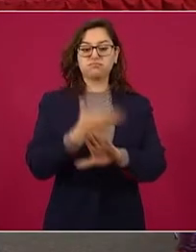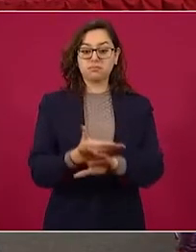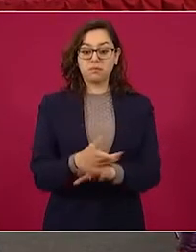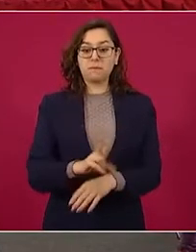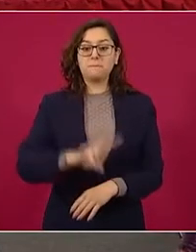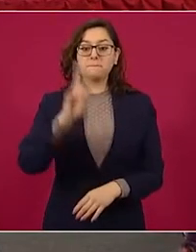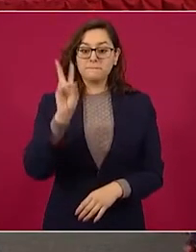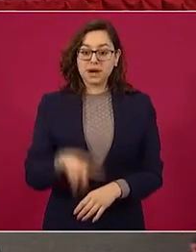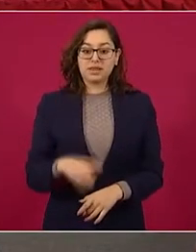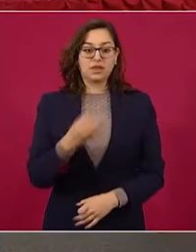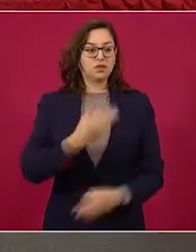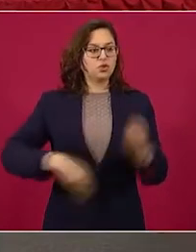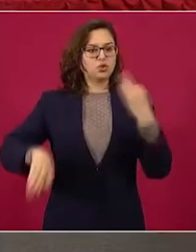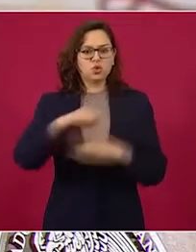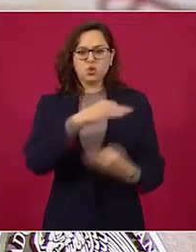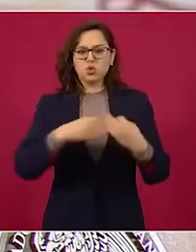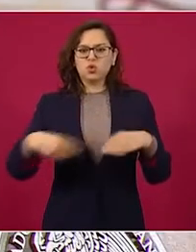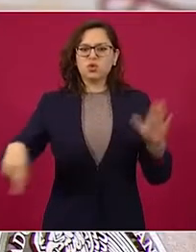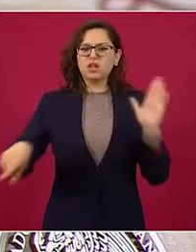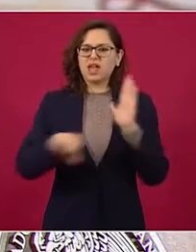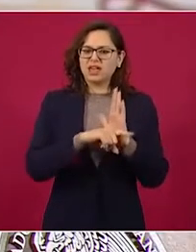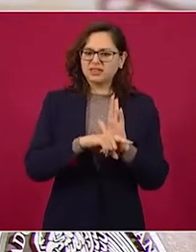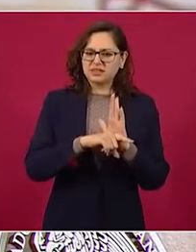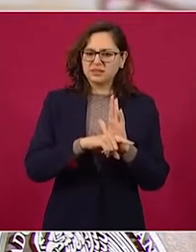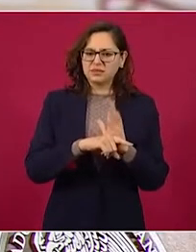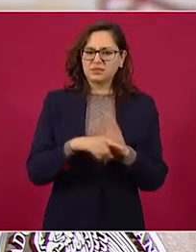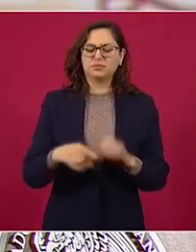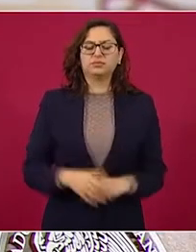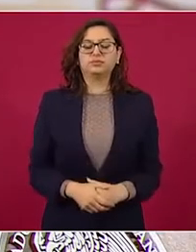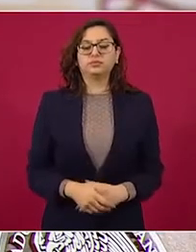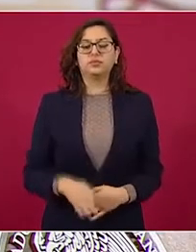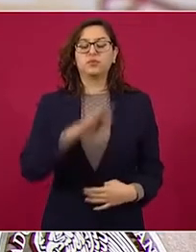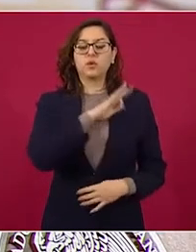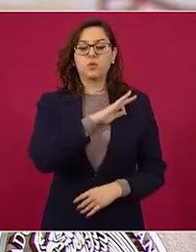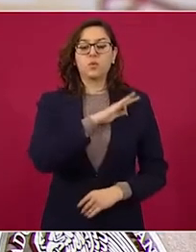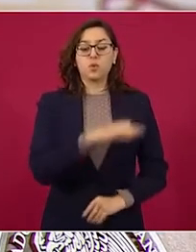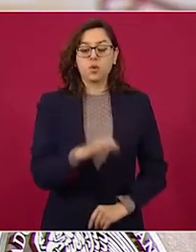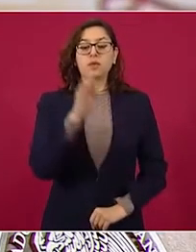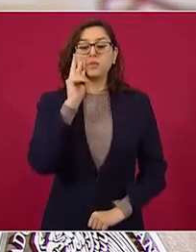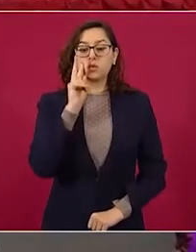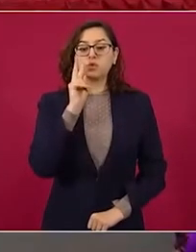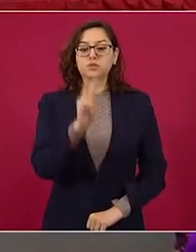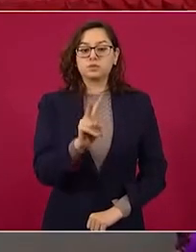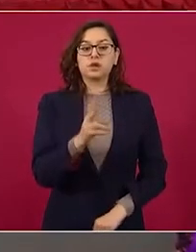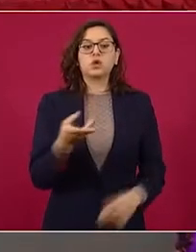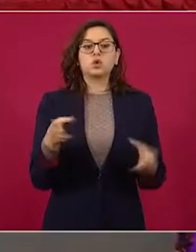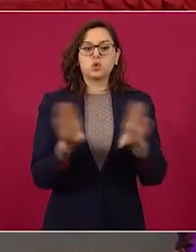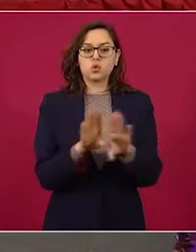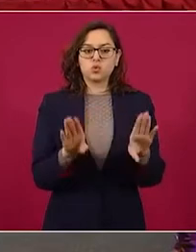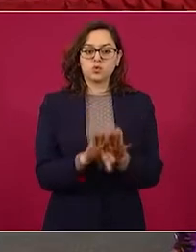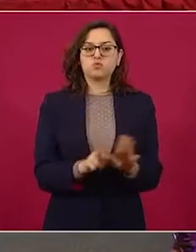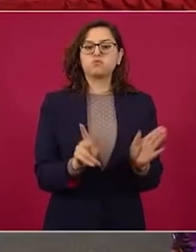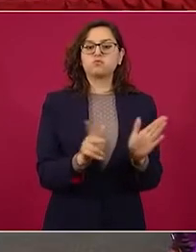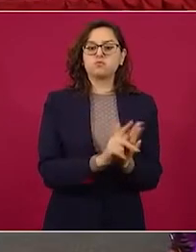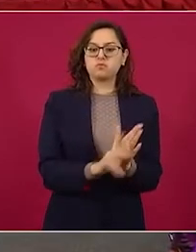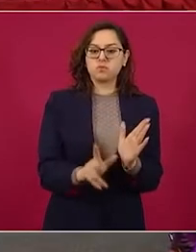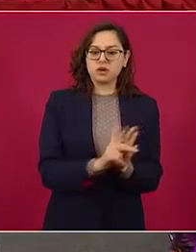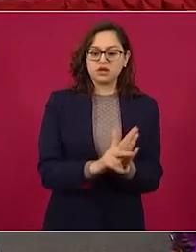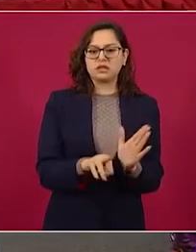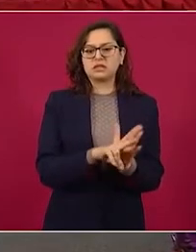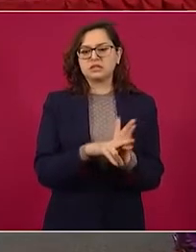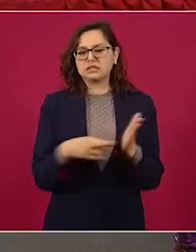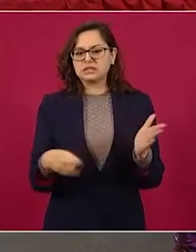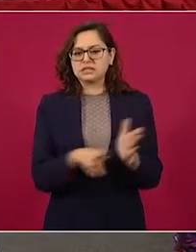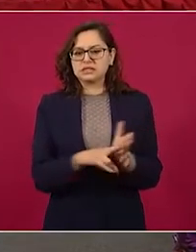como negativas. Aquí vemos en la pantalla la primera gráfica de los medios impresos con menciones por